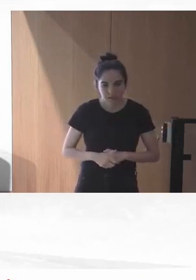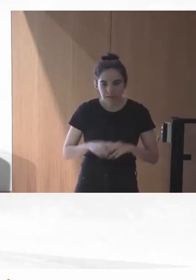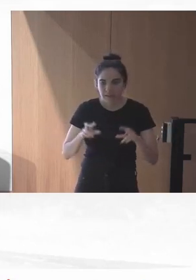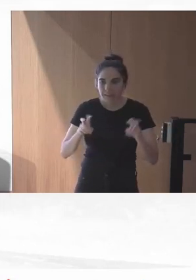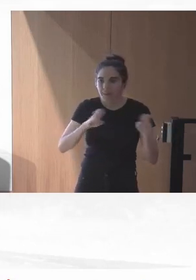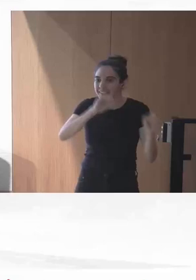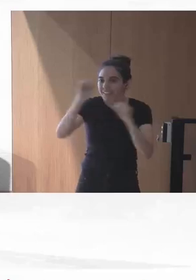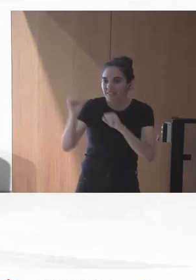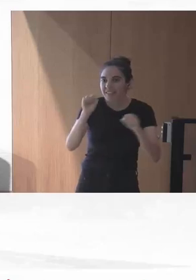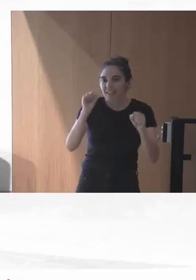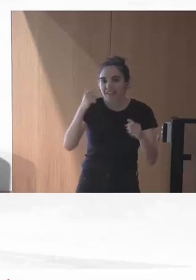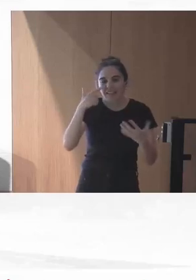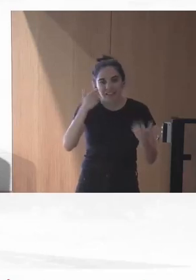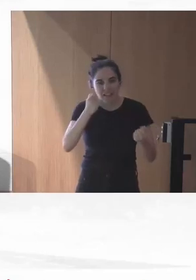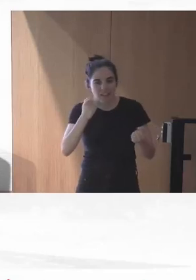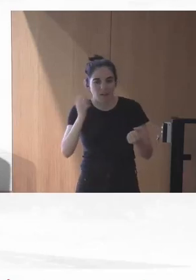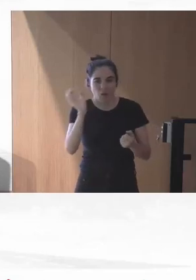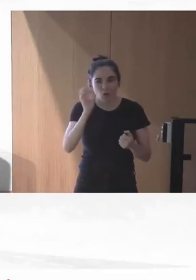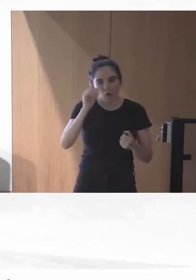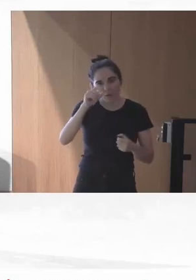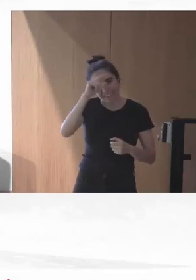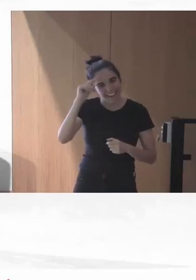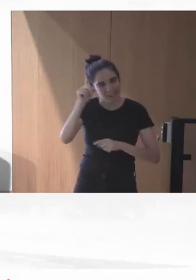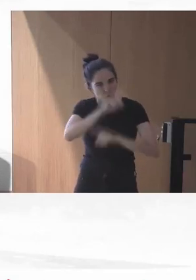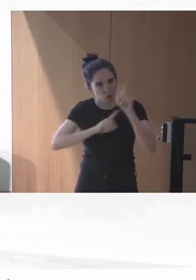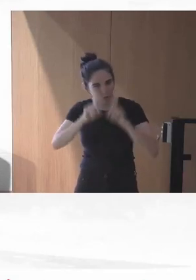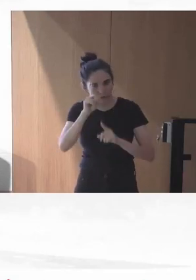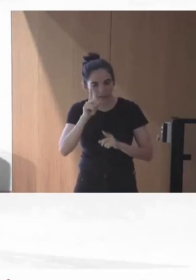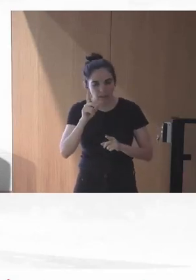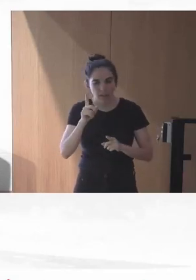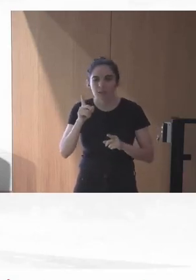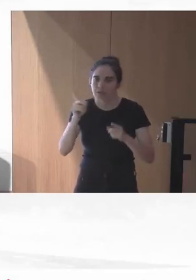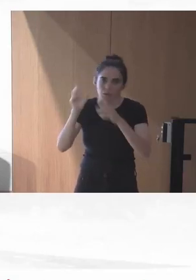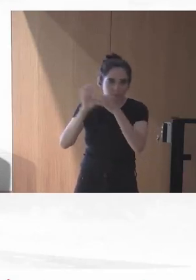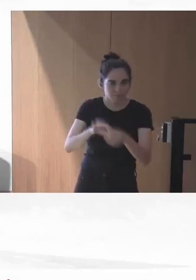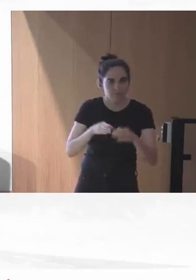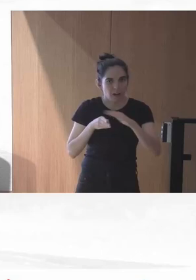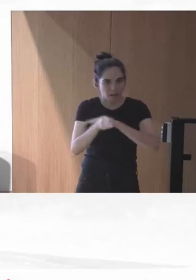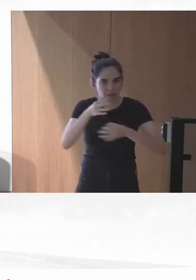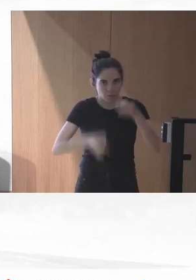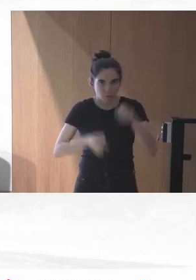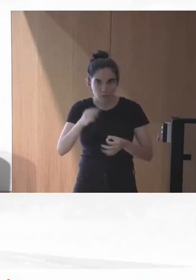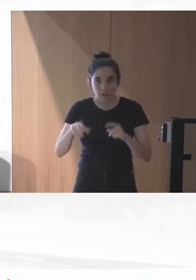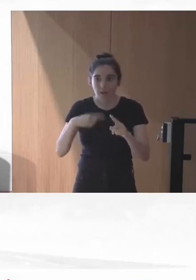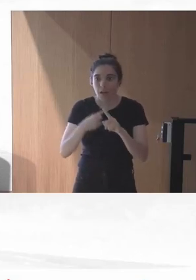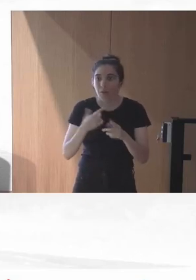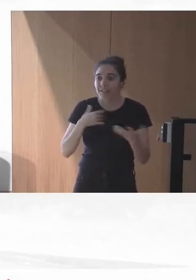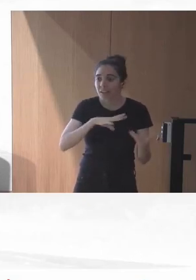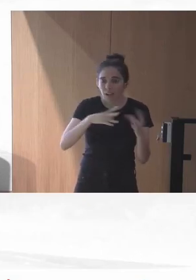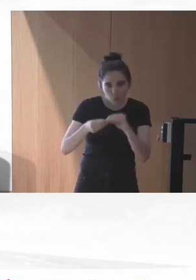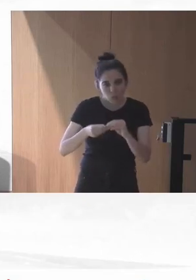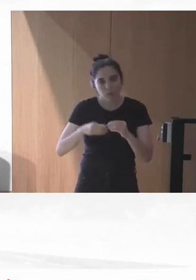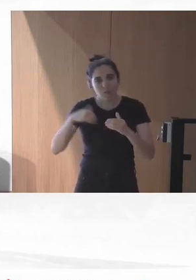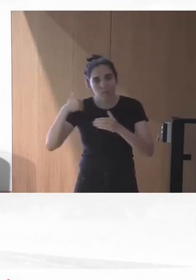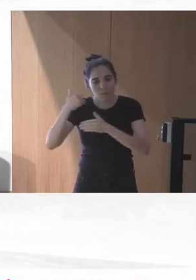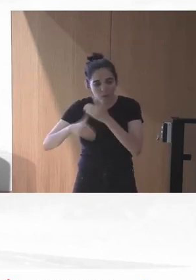trastorno mental, tal y como está reflejada aquí, está directamente vinculada al acceso a la justicia y a los ajustes procesales